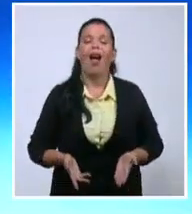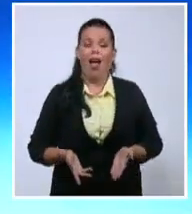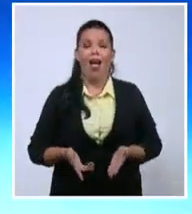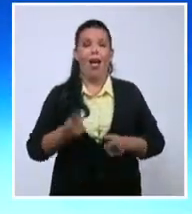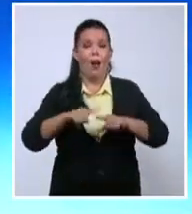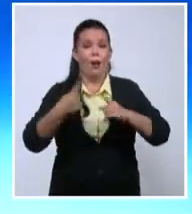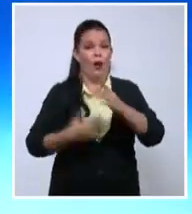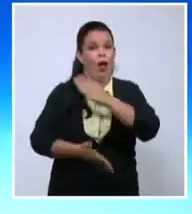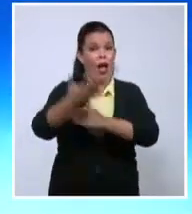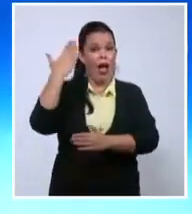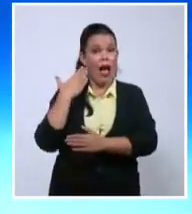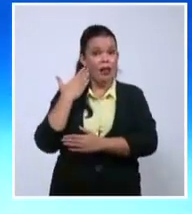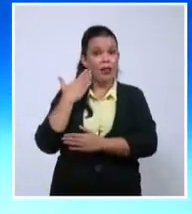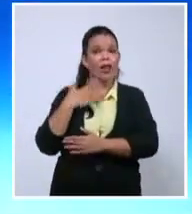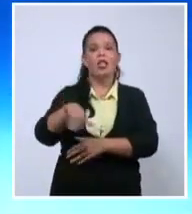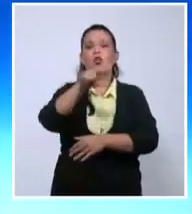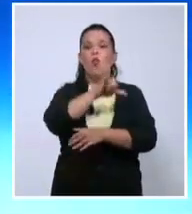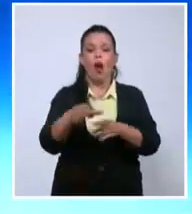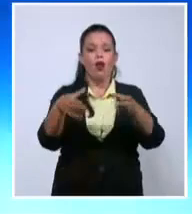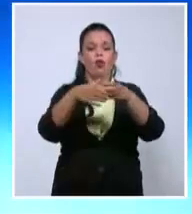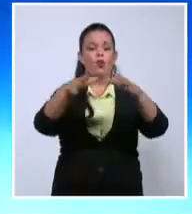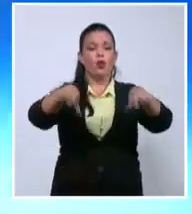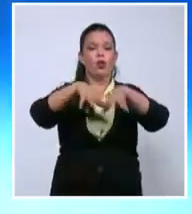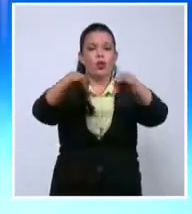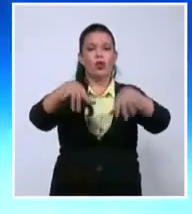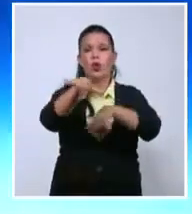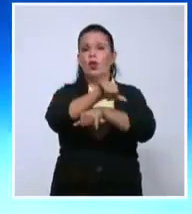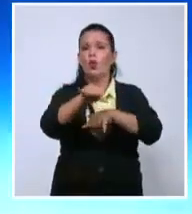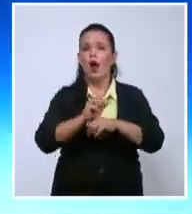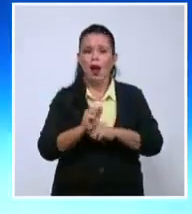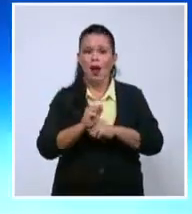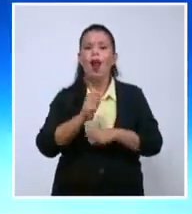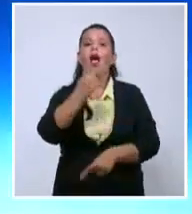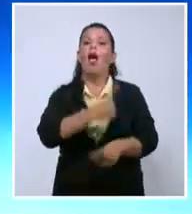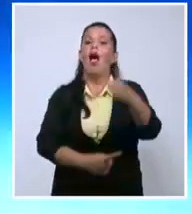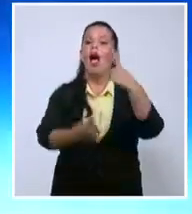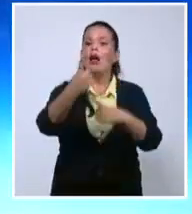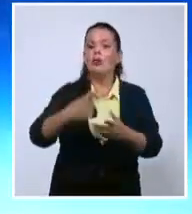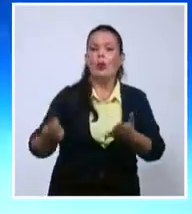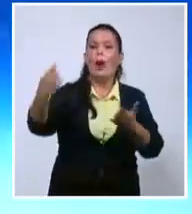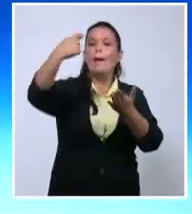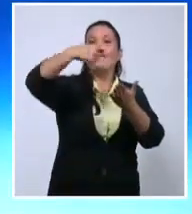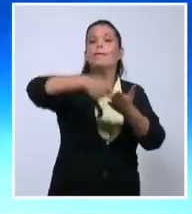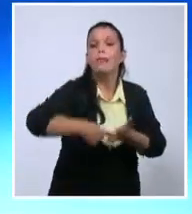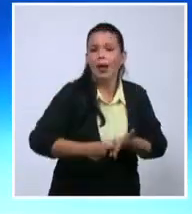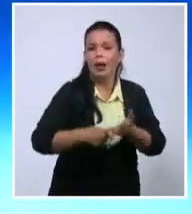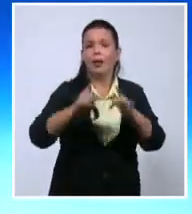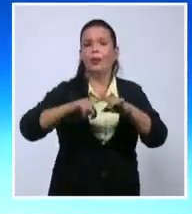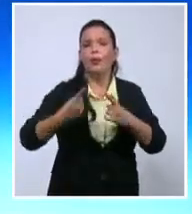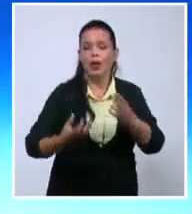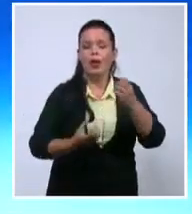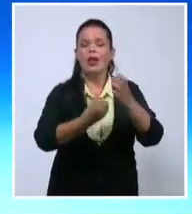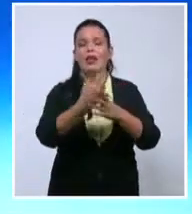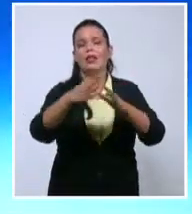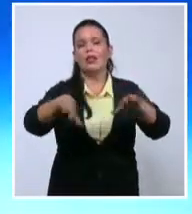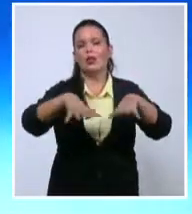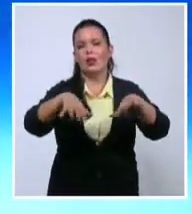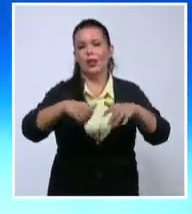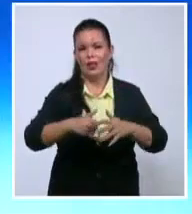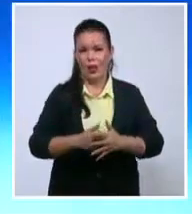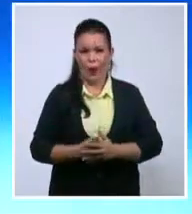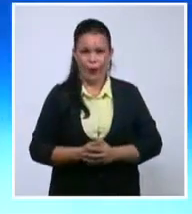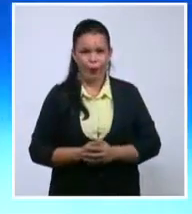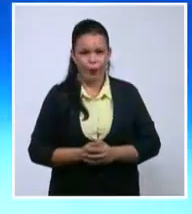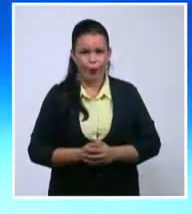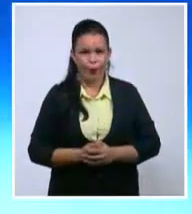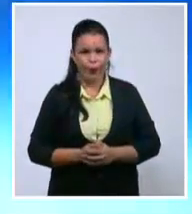provocaciones recientes. Otras han utilizado y financiado actos de ultraje y respeto. ¿Qué le dice todo eso? Seguro